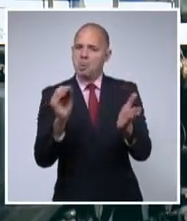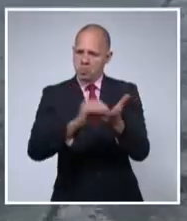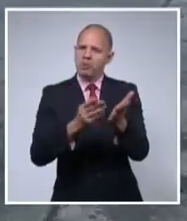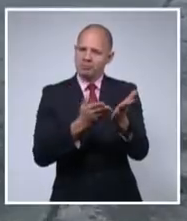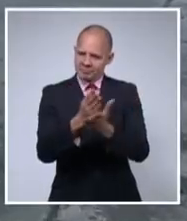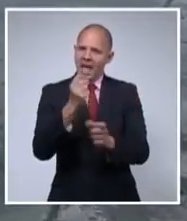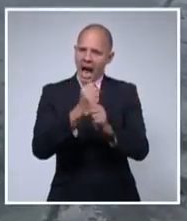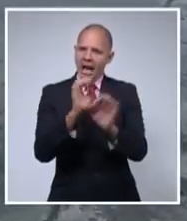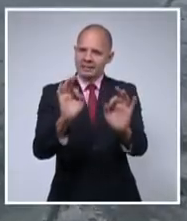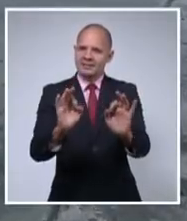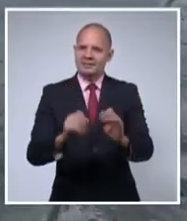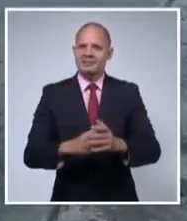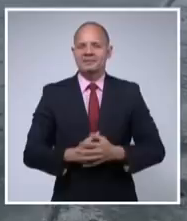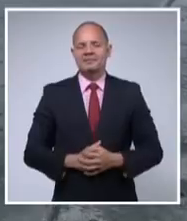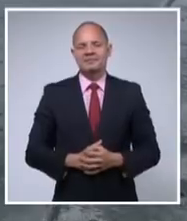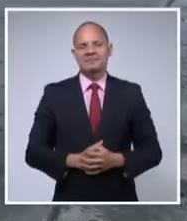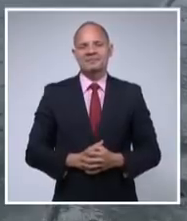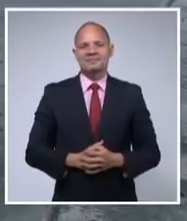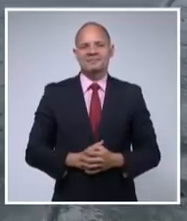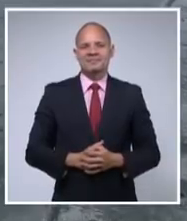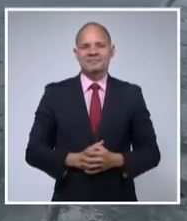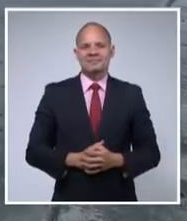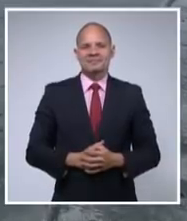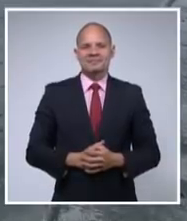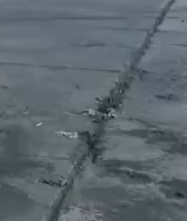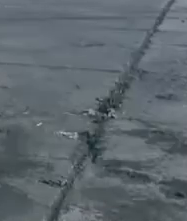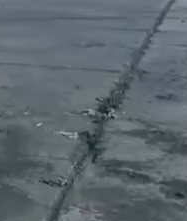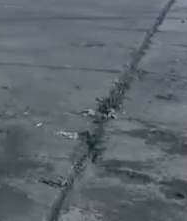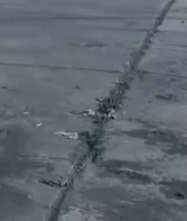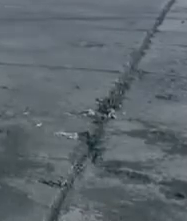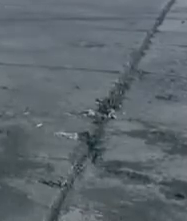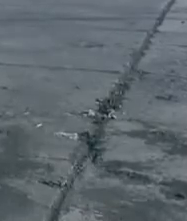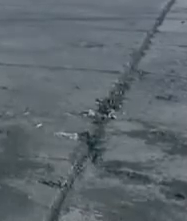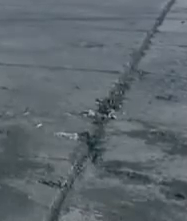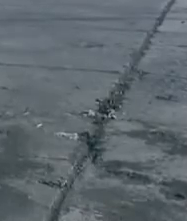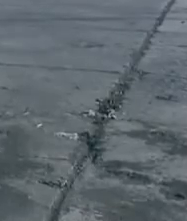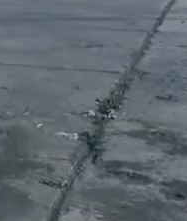Bernardo Espinosa, Sistema Informativo de la Televisión Cubana.